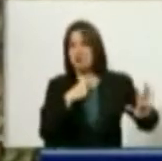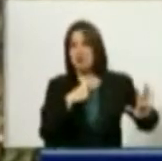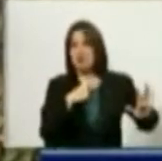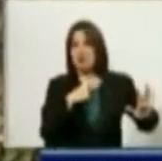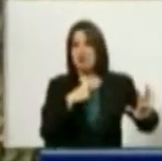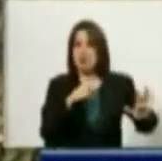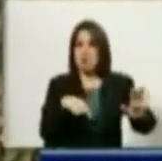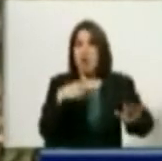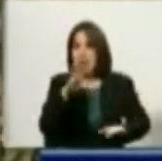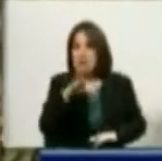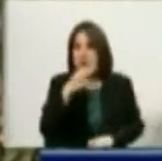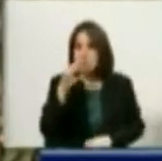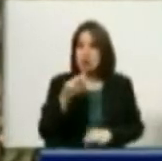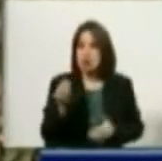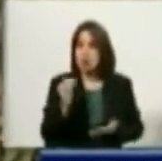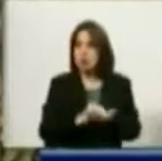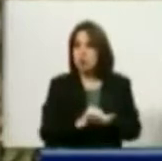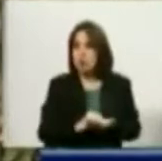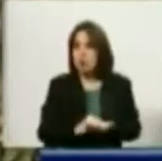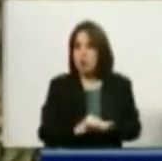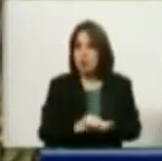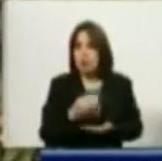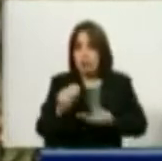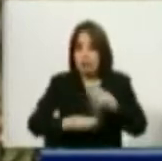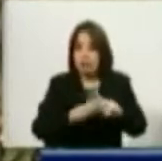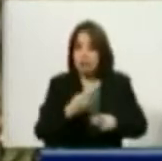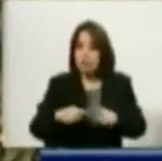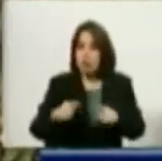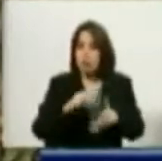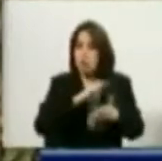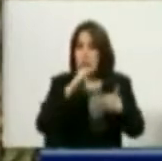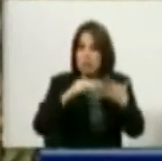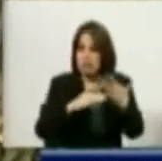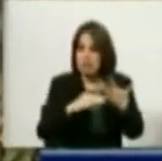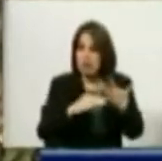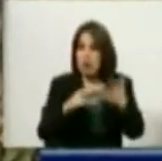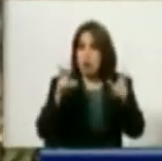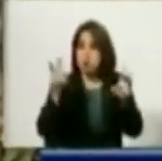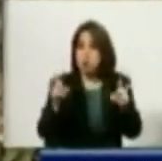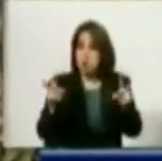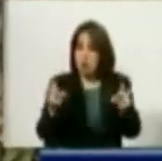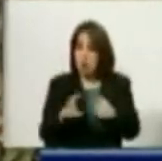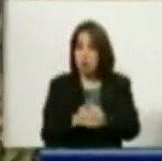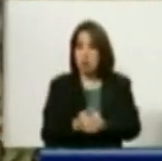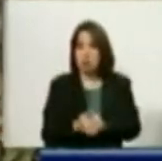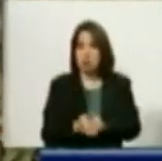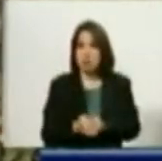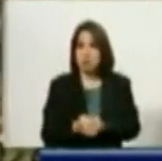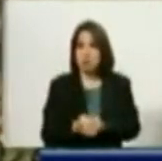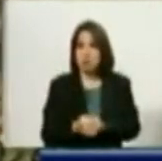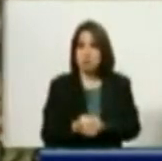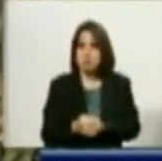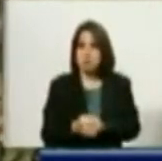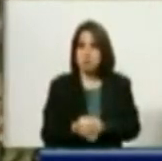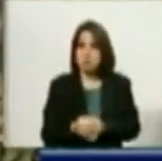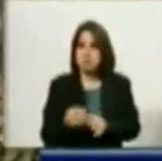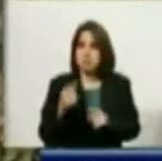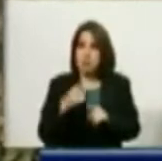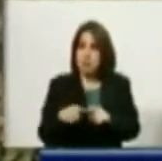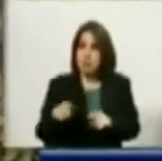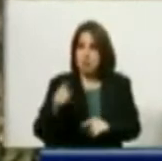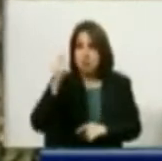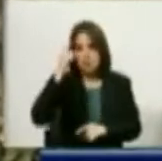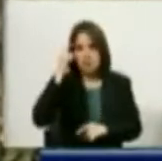cinco había que parir otro otro cómo se llama otro otro otro materiales pero ese día yo me llevé un periódico